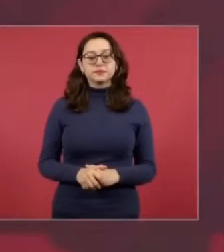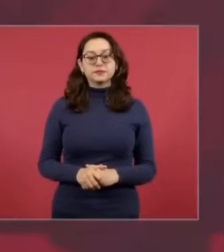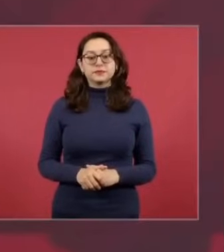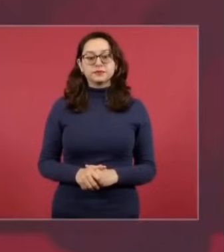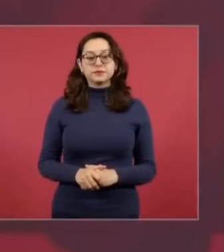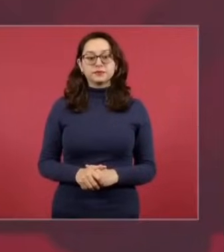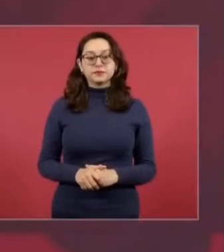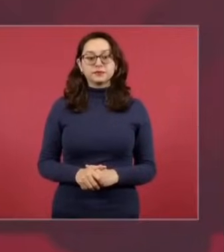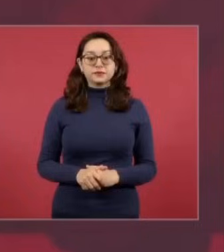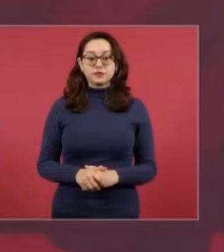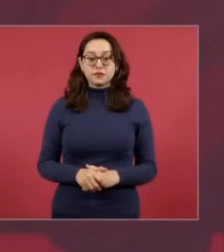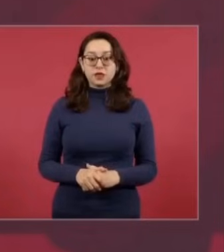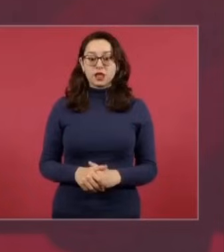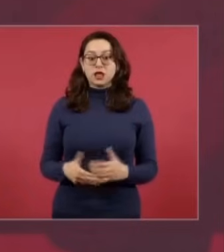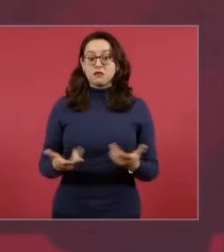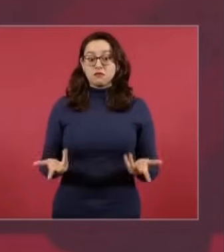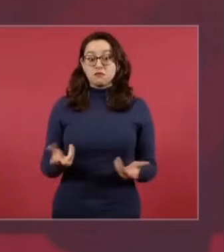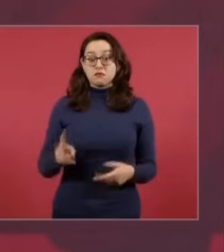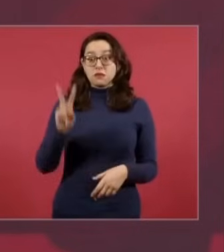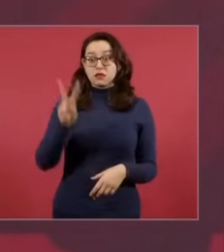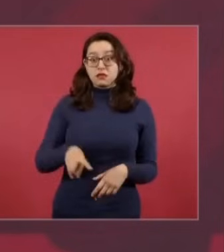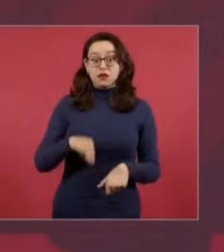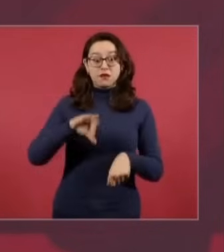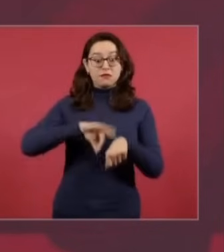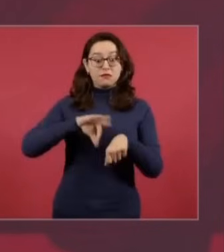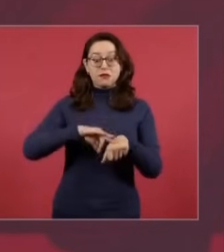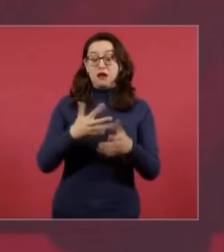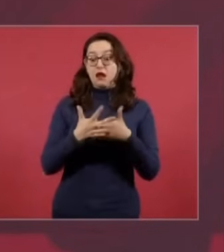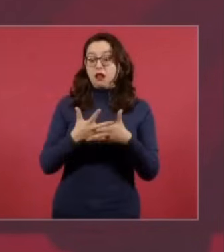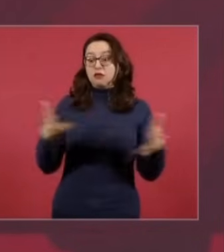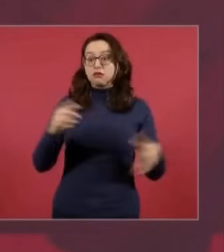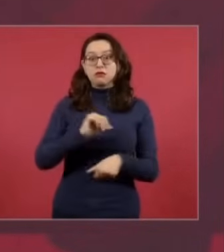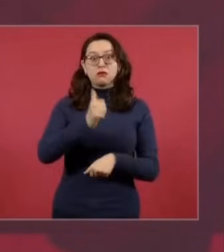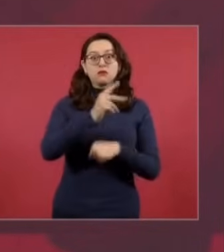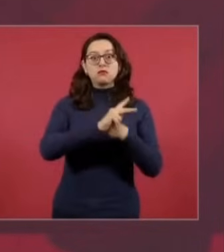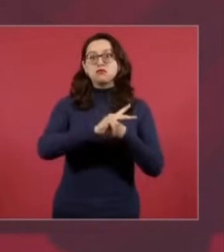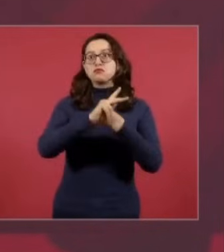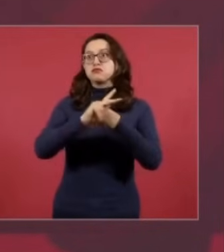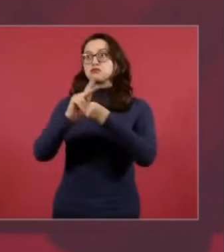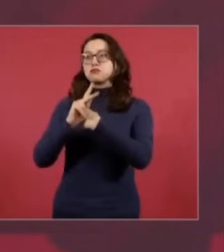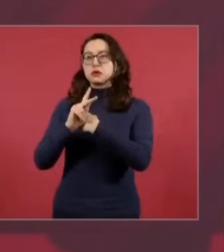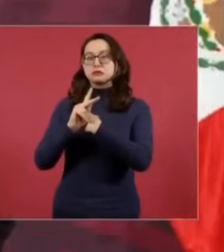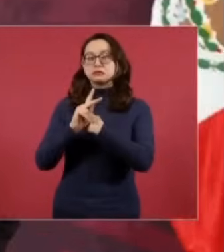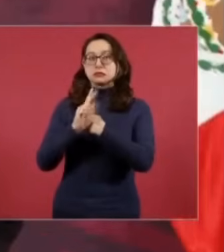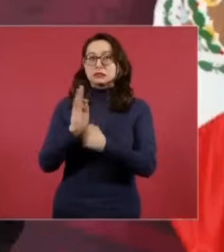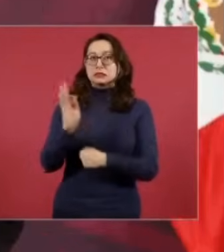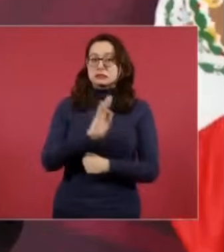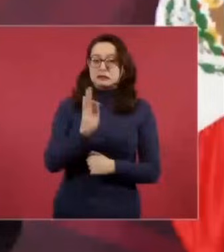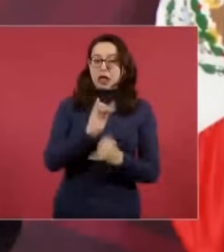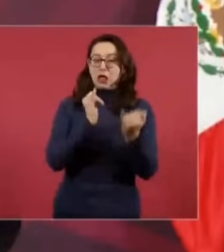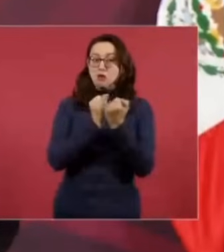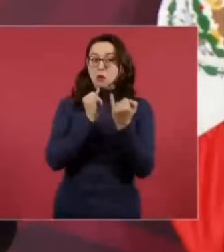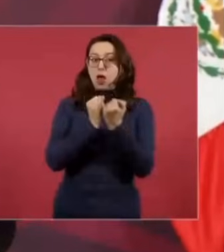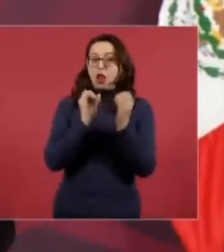inauguración donde habla Alcocer y Robledo, director del IMSS, y el